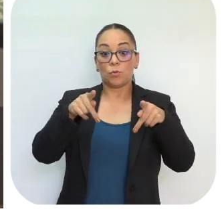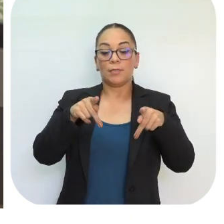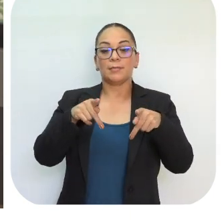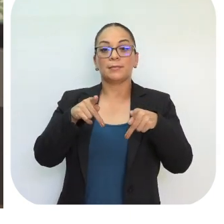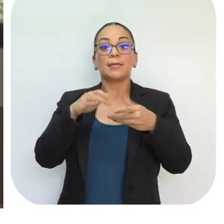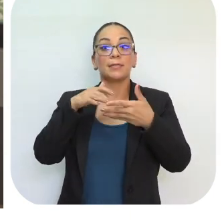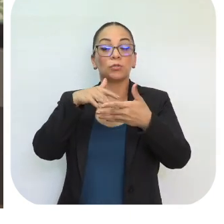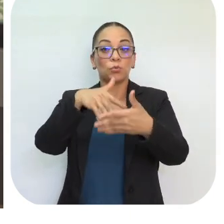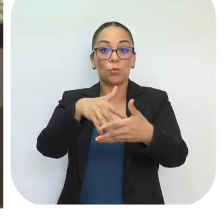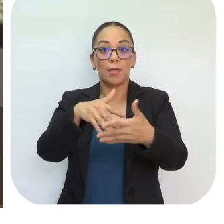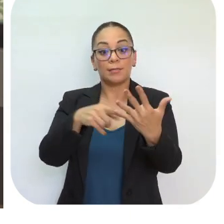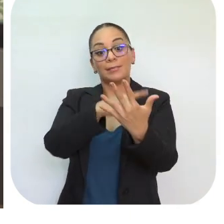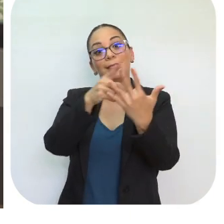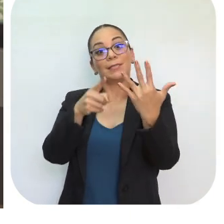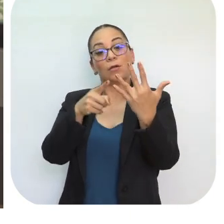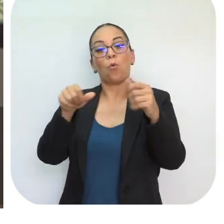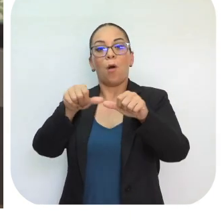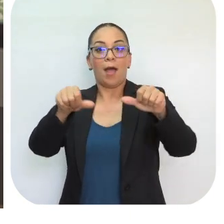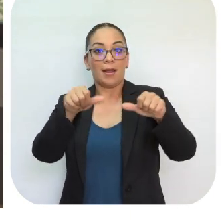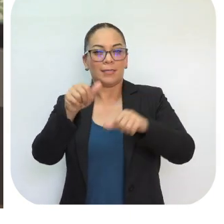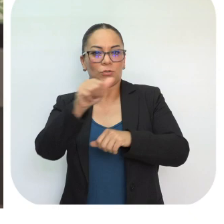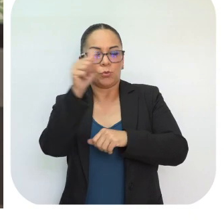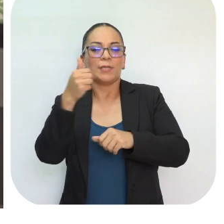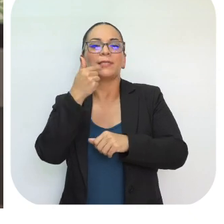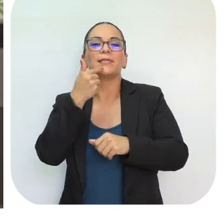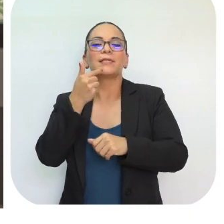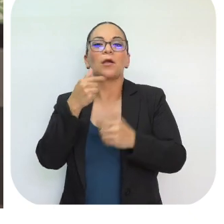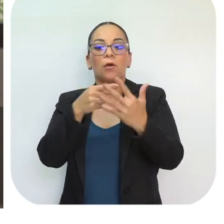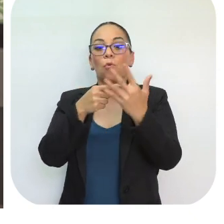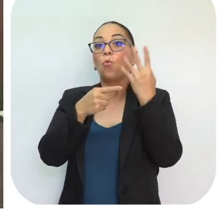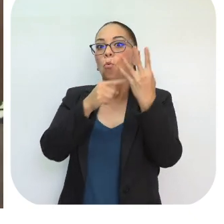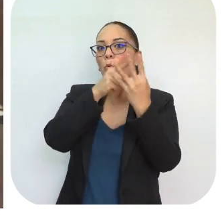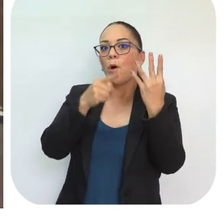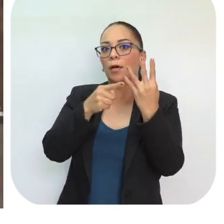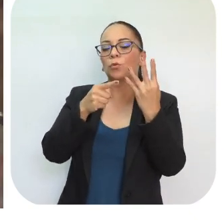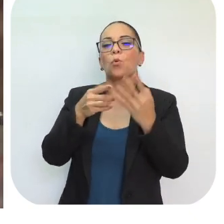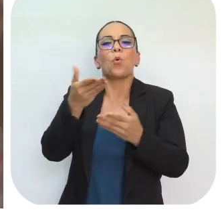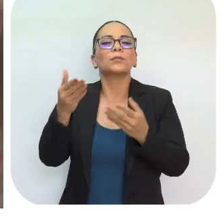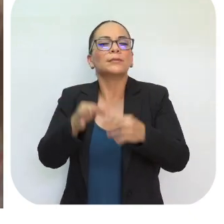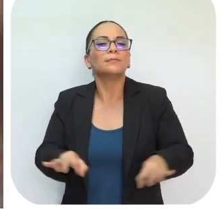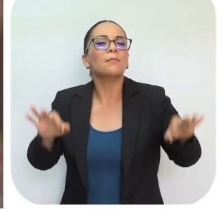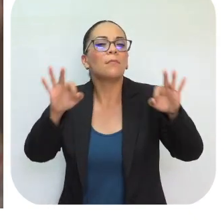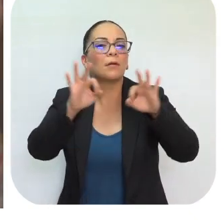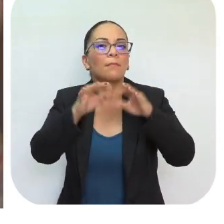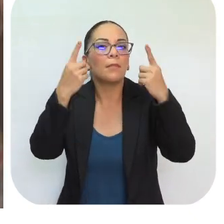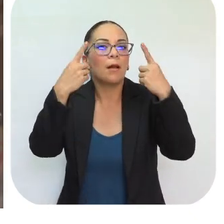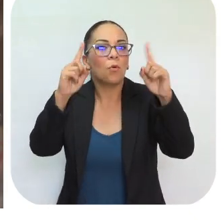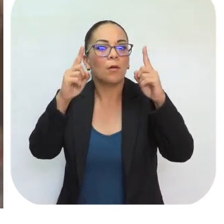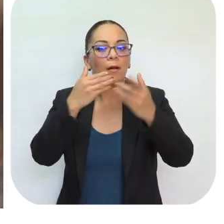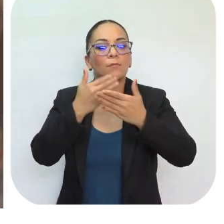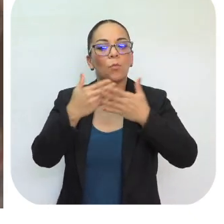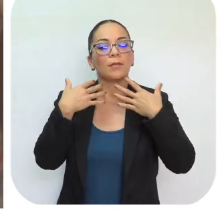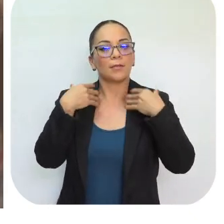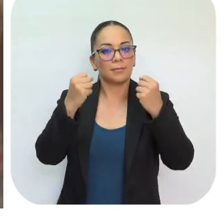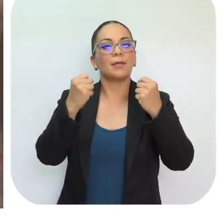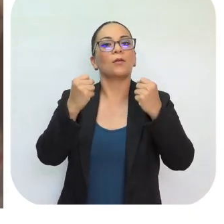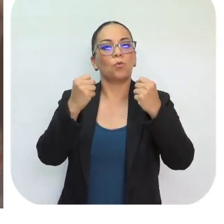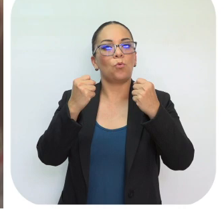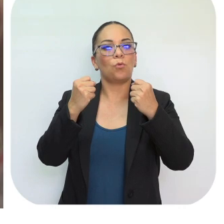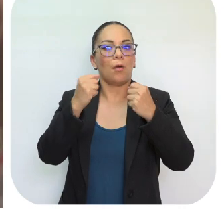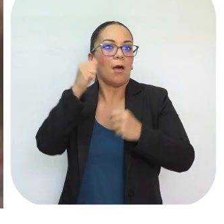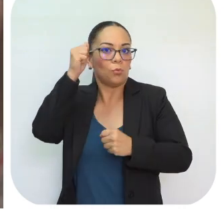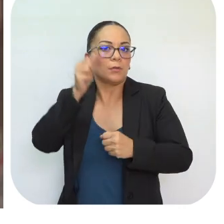estas 5 áreas azules, dicen que hay 4 factores fundamentales para llegar en buena salud a una edad